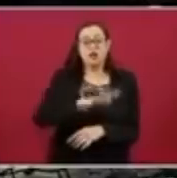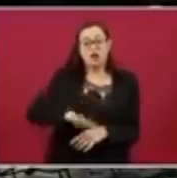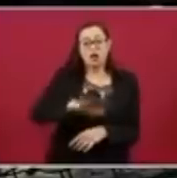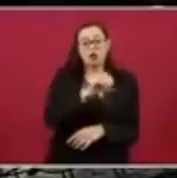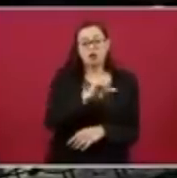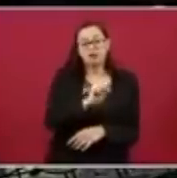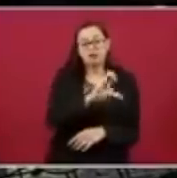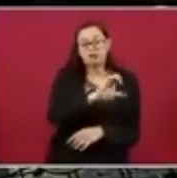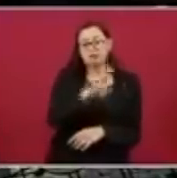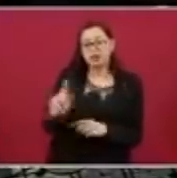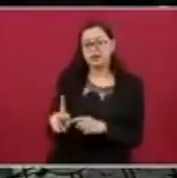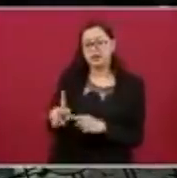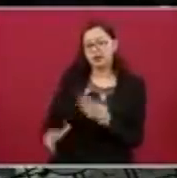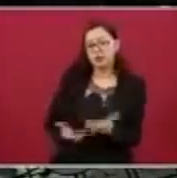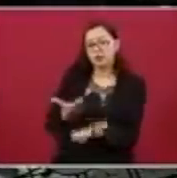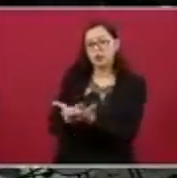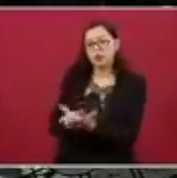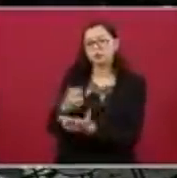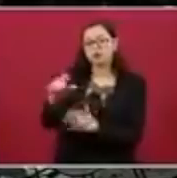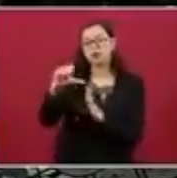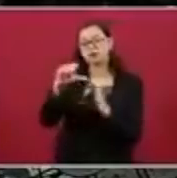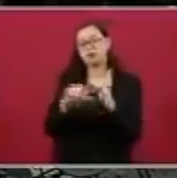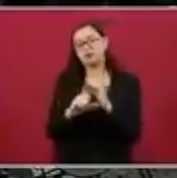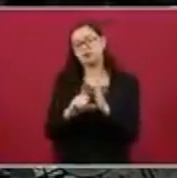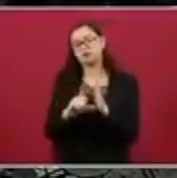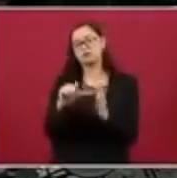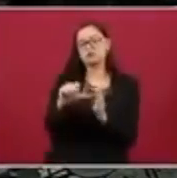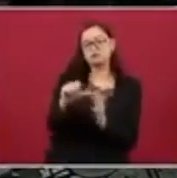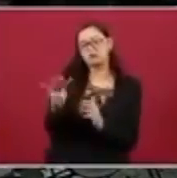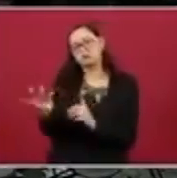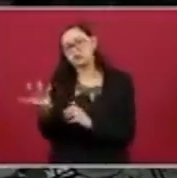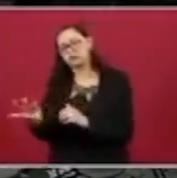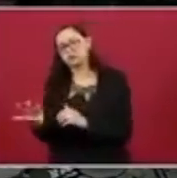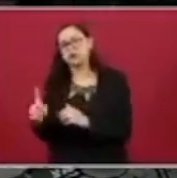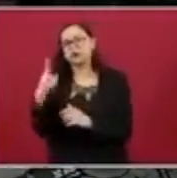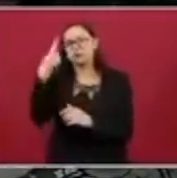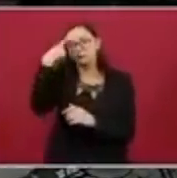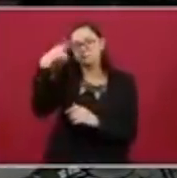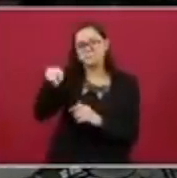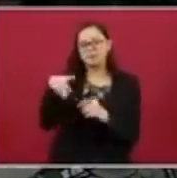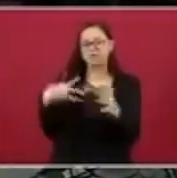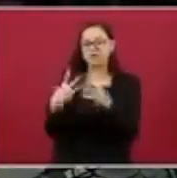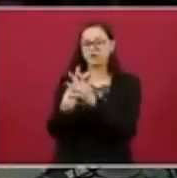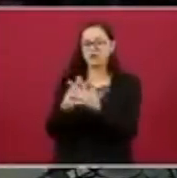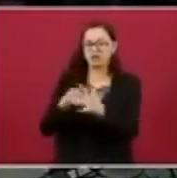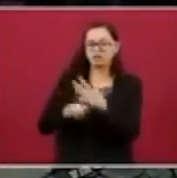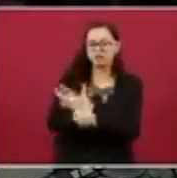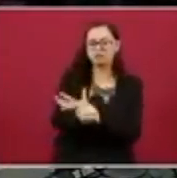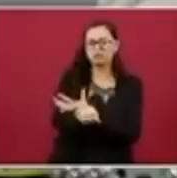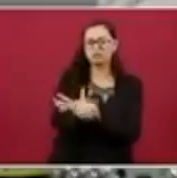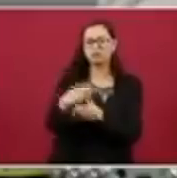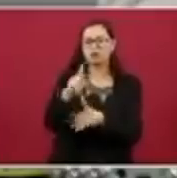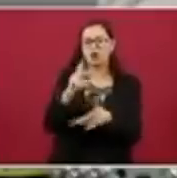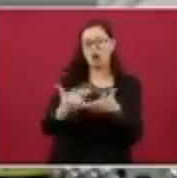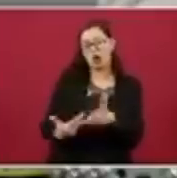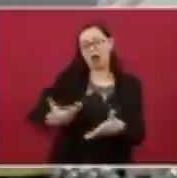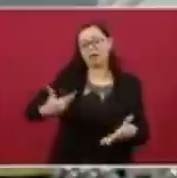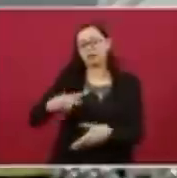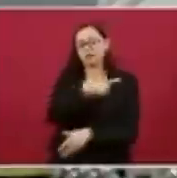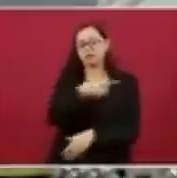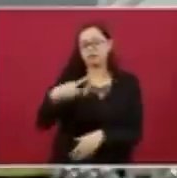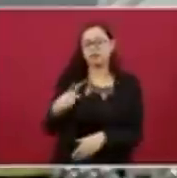artículo 16 o 19, para que la prisión preventiva oficiosa sea justificada. Al parecer hay